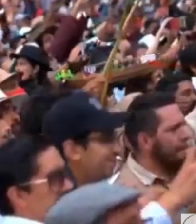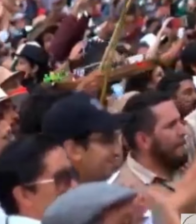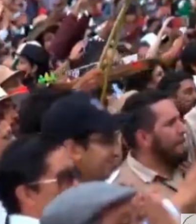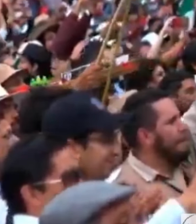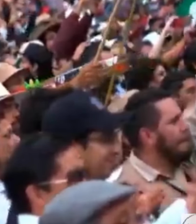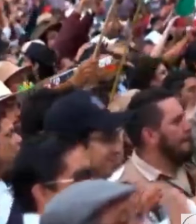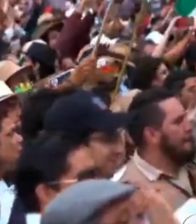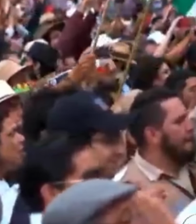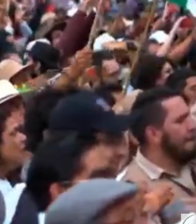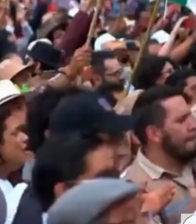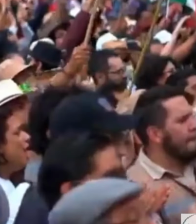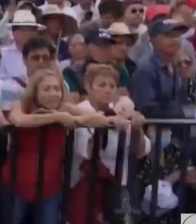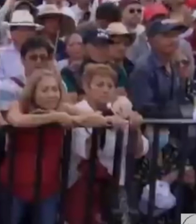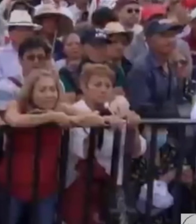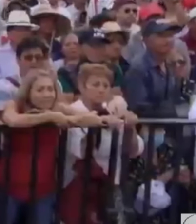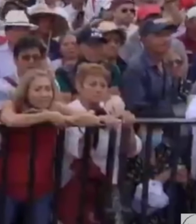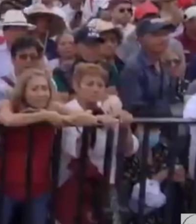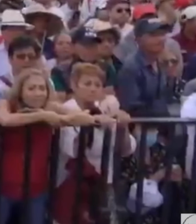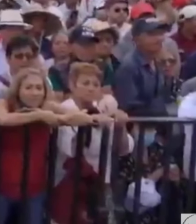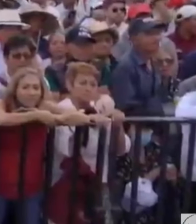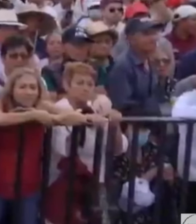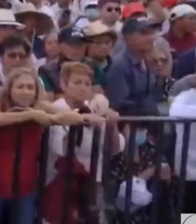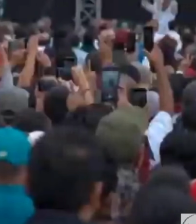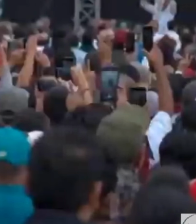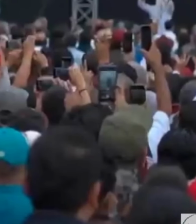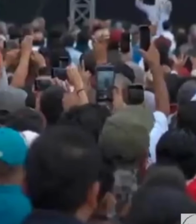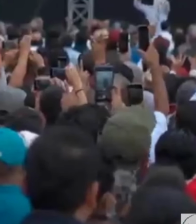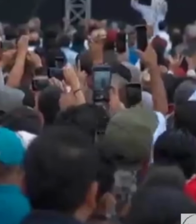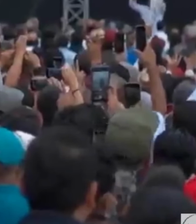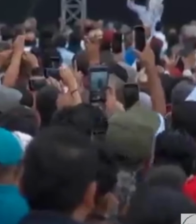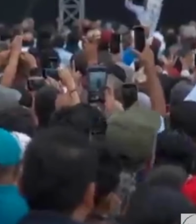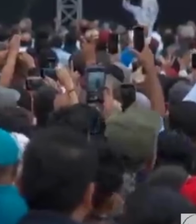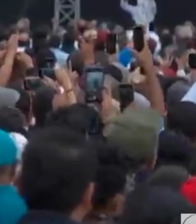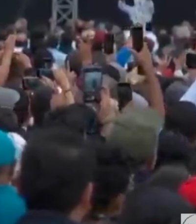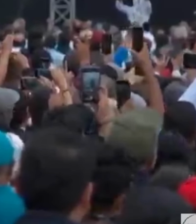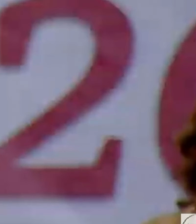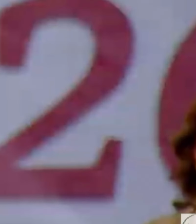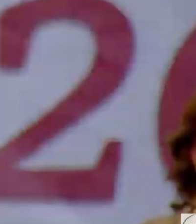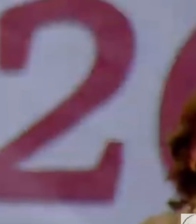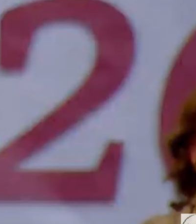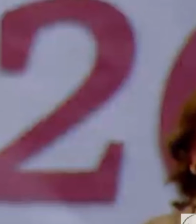¡Que viva México! ¡Viva México! ¡Viva México!